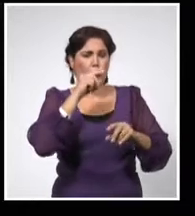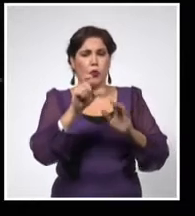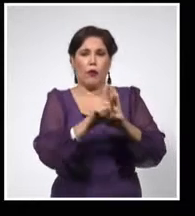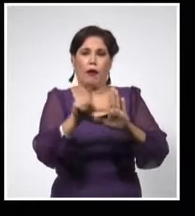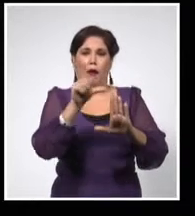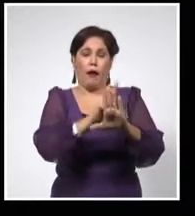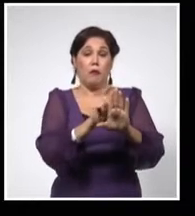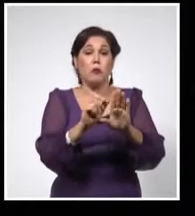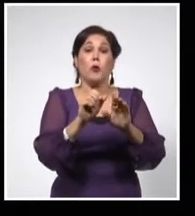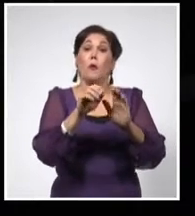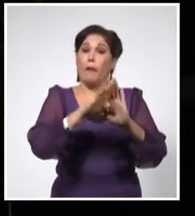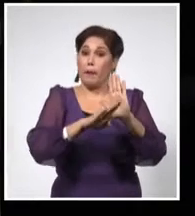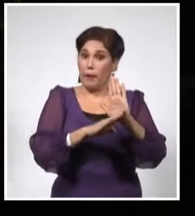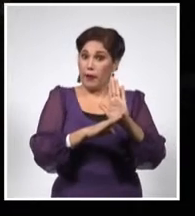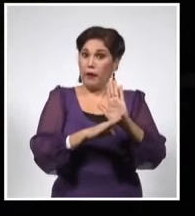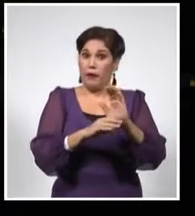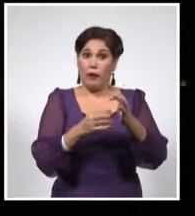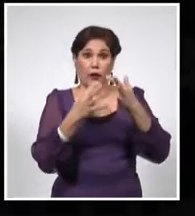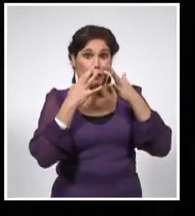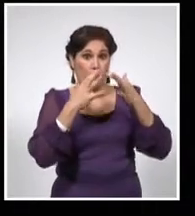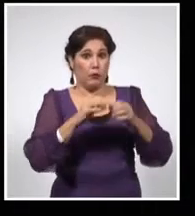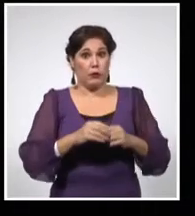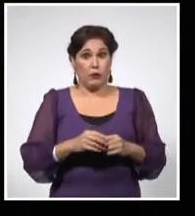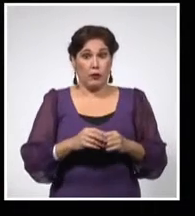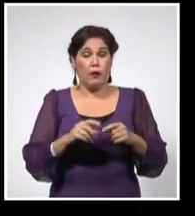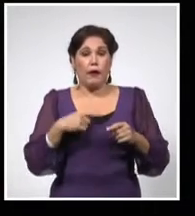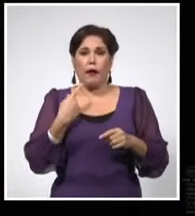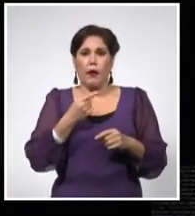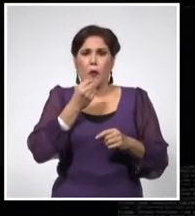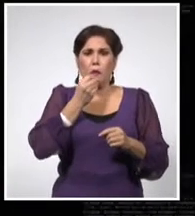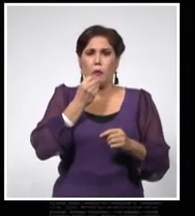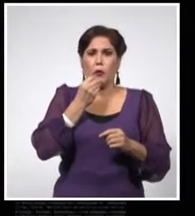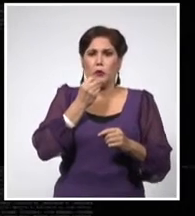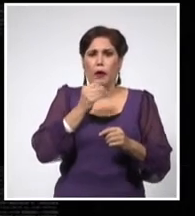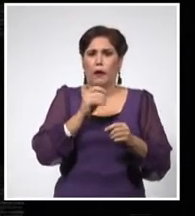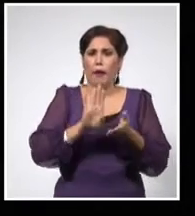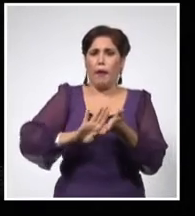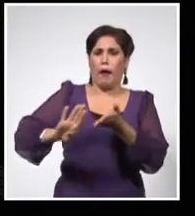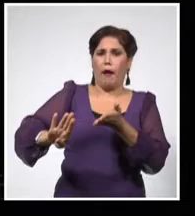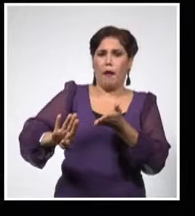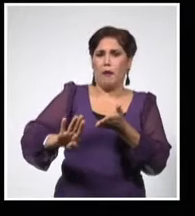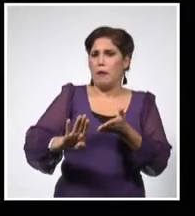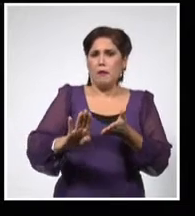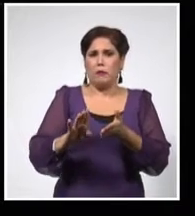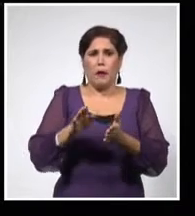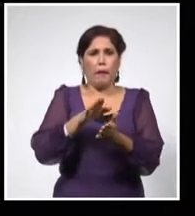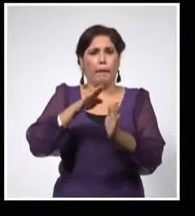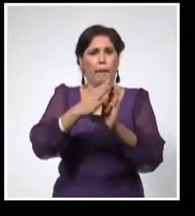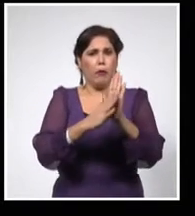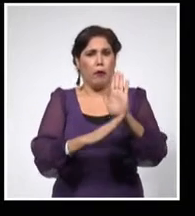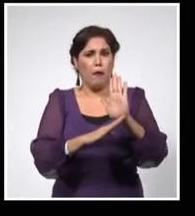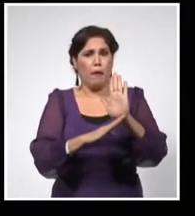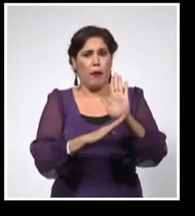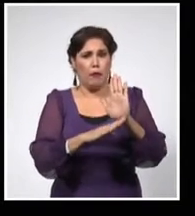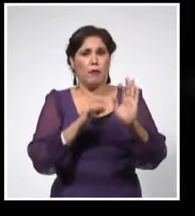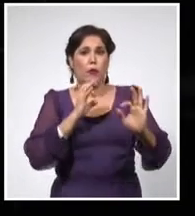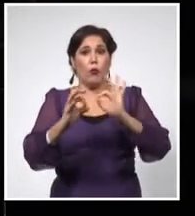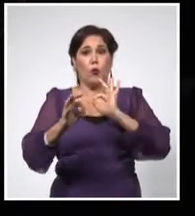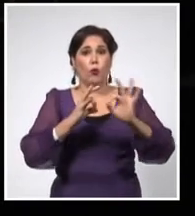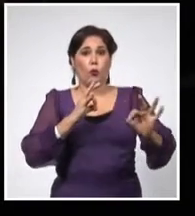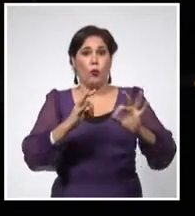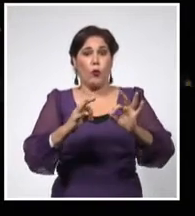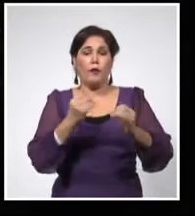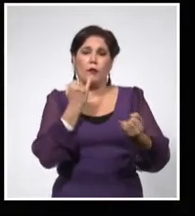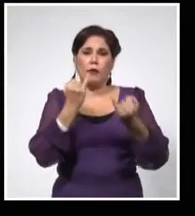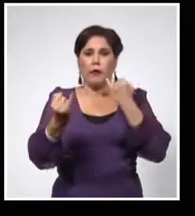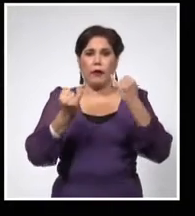medidas coercitivas unilaterales y recurrirá a todas las medidas apropiadas para proteger sus